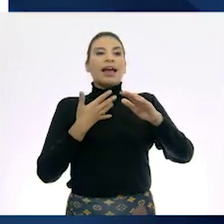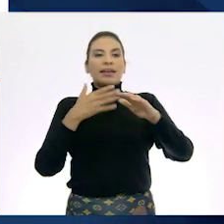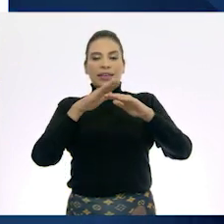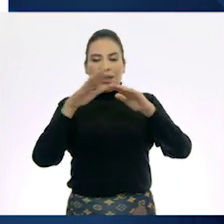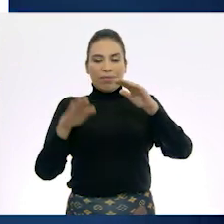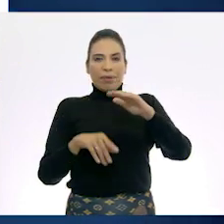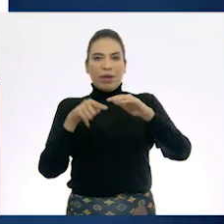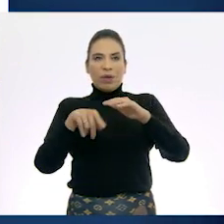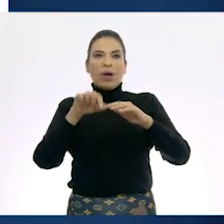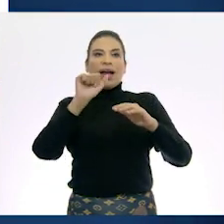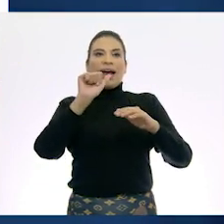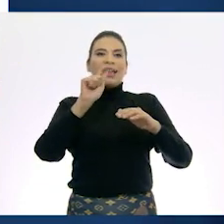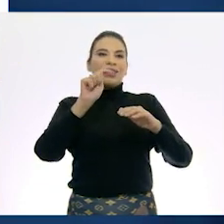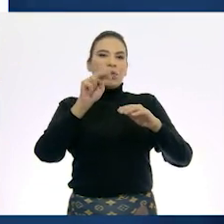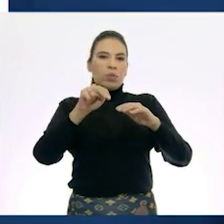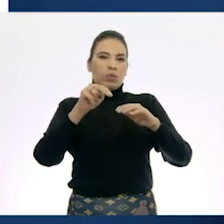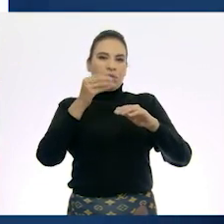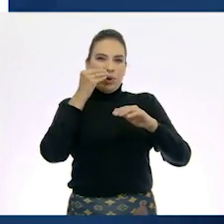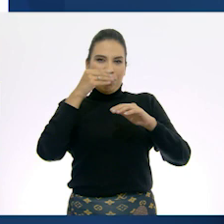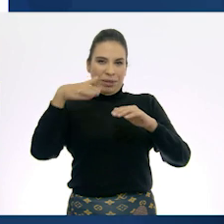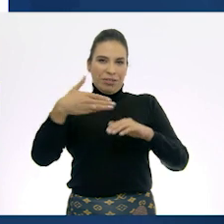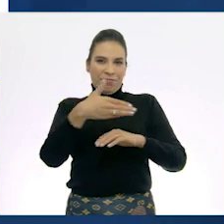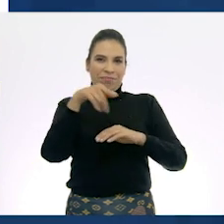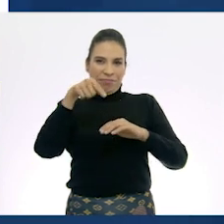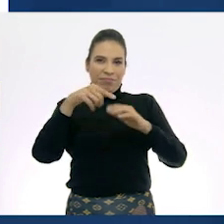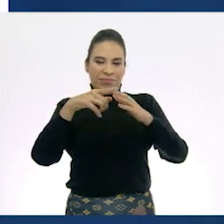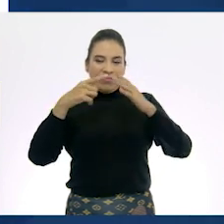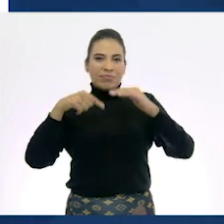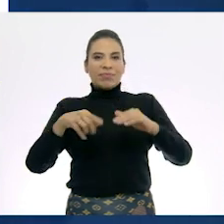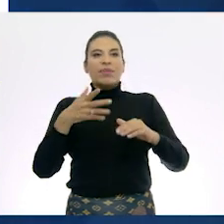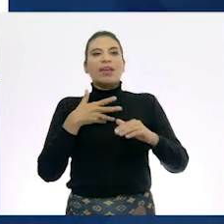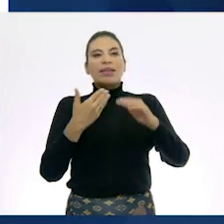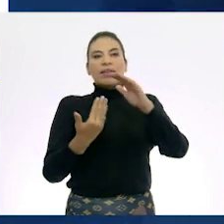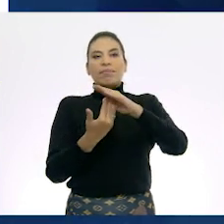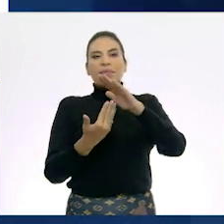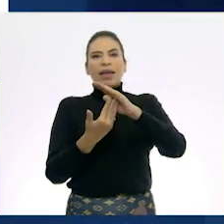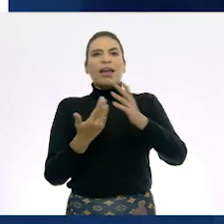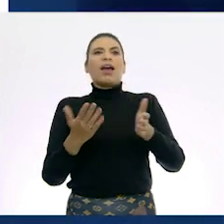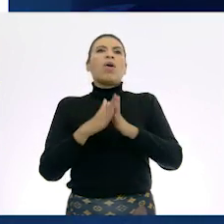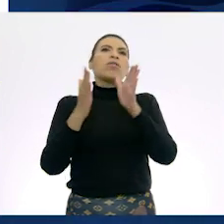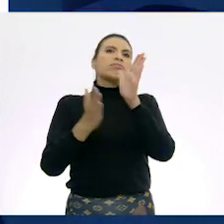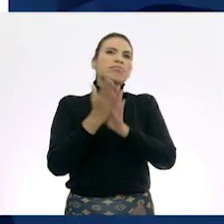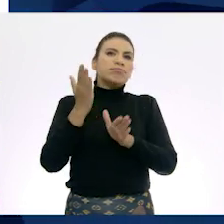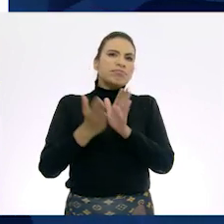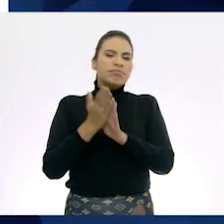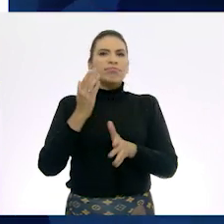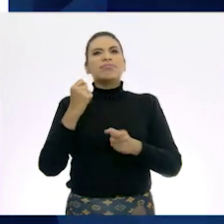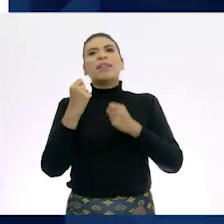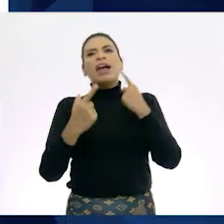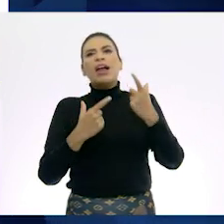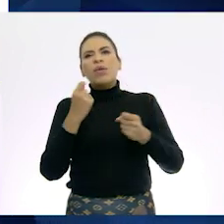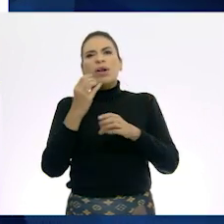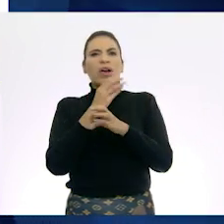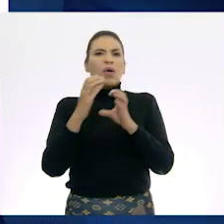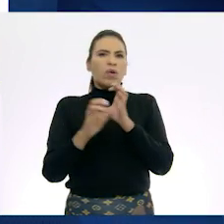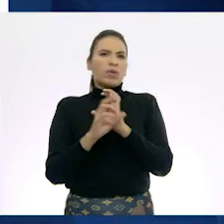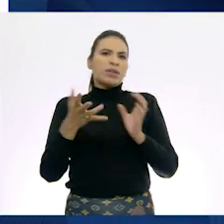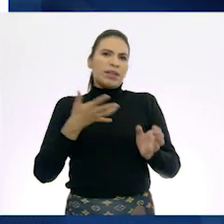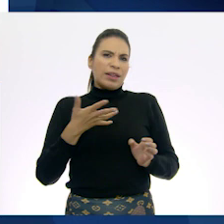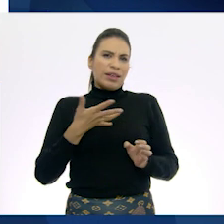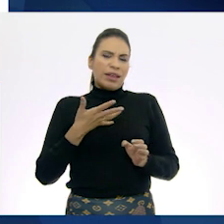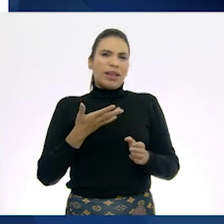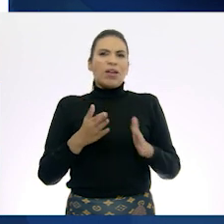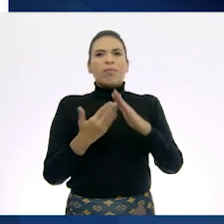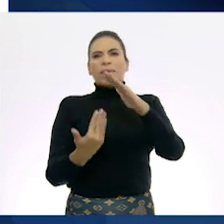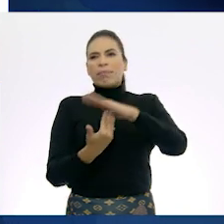debajo del atún que ya nos comimos. Muy bien. Y también pues se ocupa en la construcción, en algunos objetos que tenemos ahí